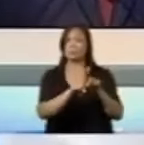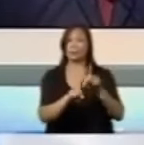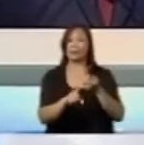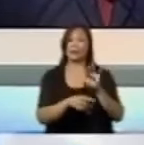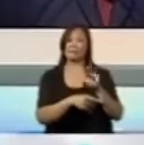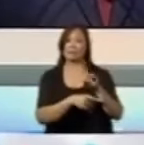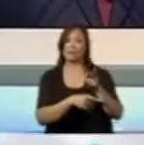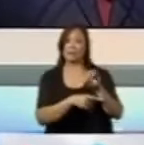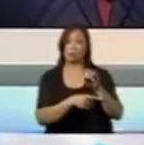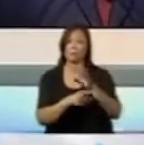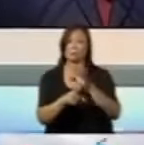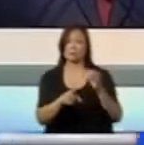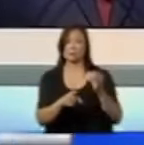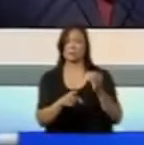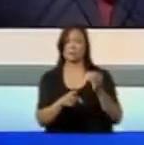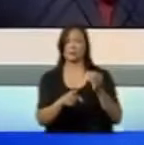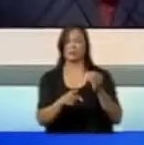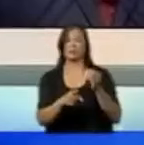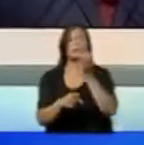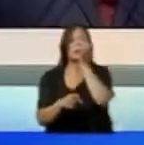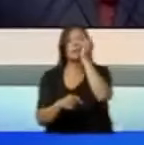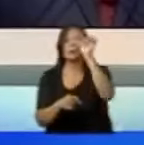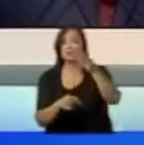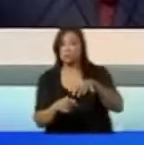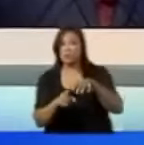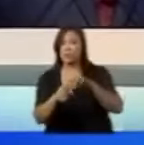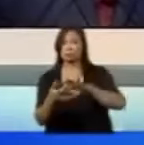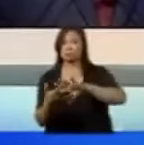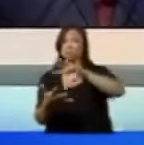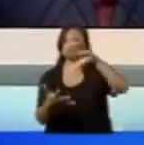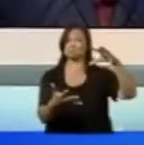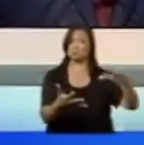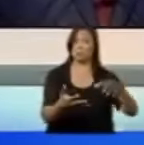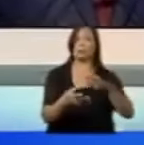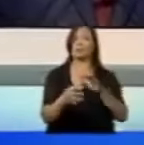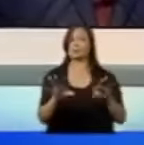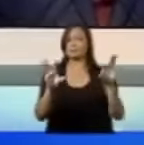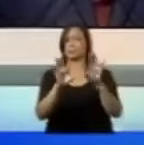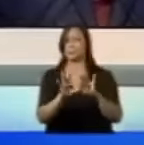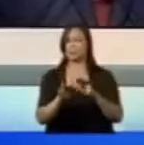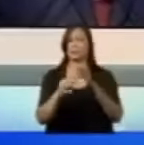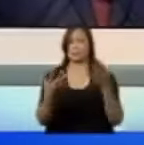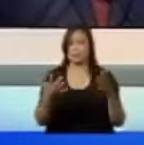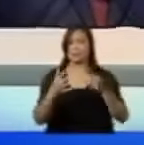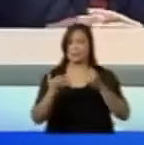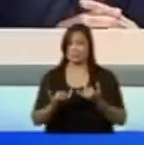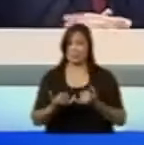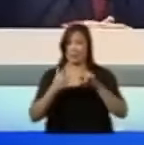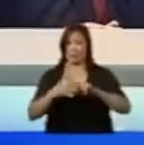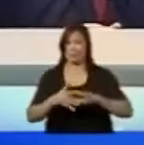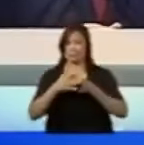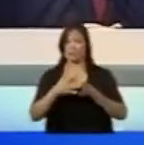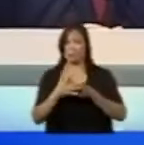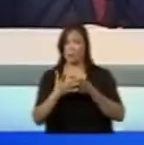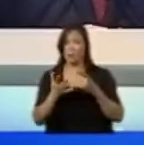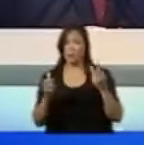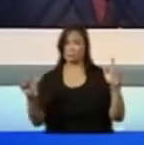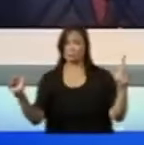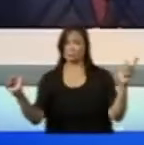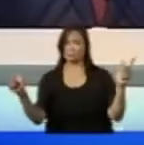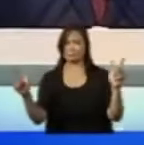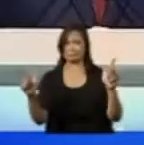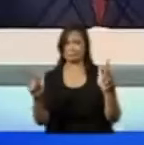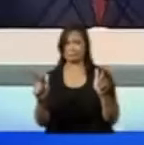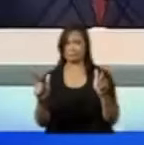con el fideicomiso, con los residuos, de residuos sólidos, es bueno saber que ya hemos empezado a eliminar